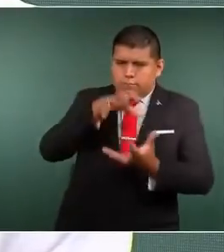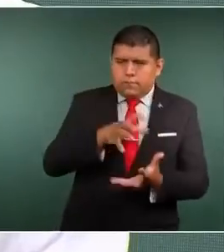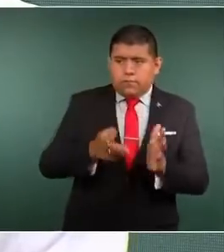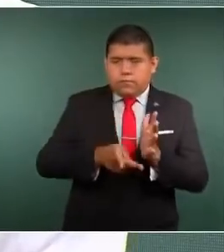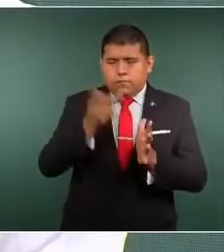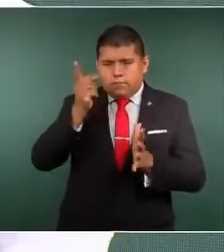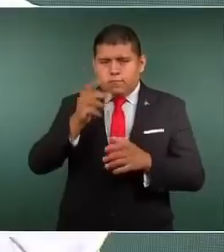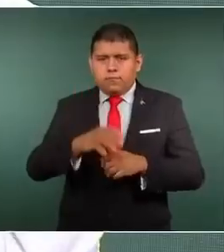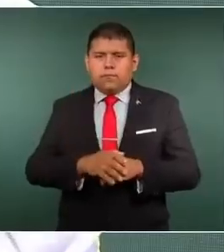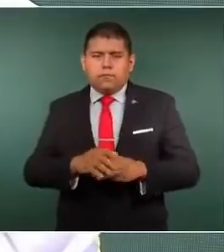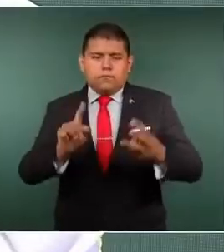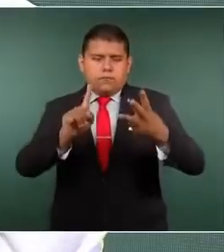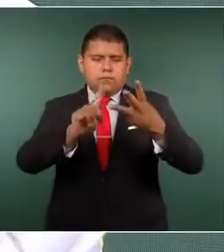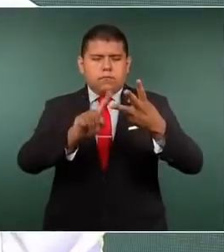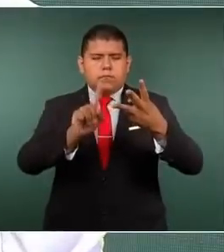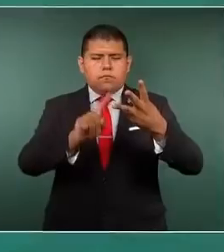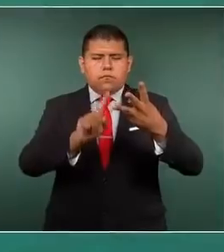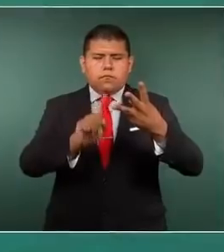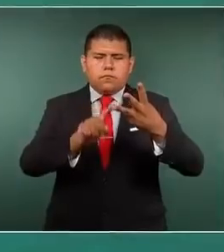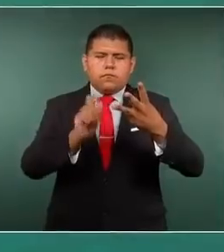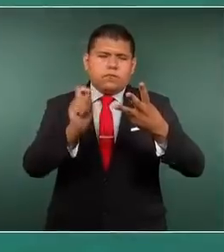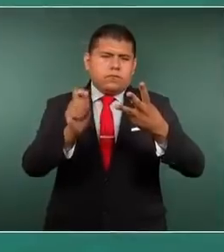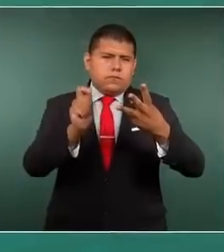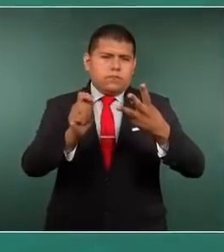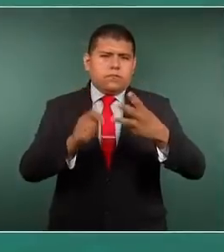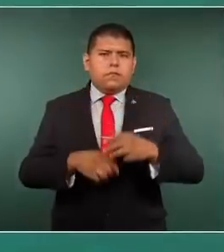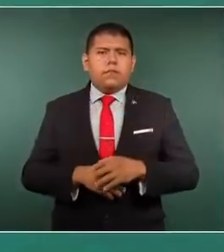lo tercero es este asunto